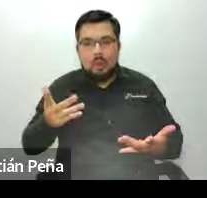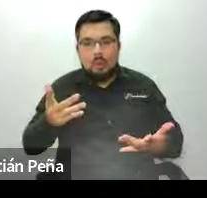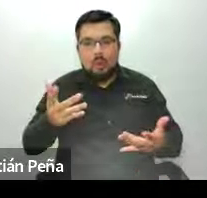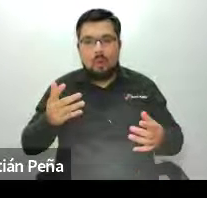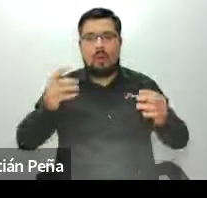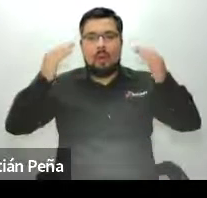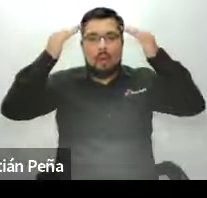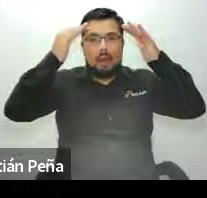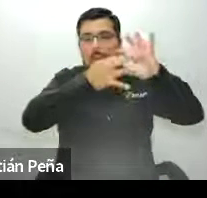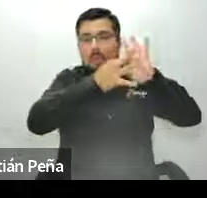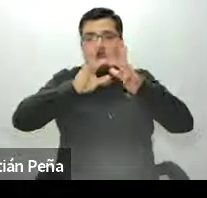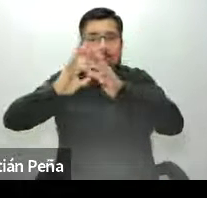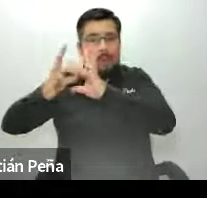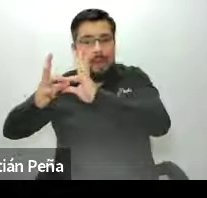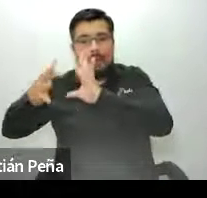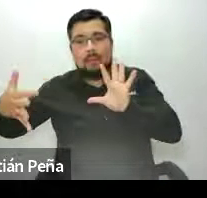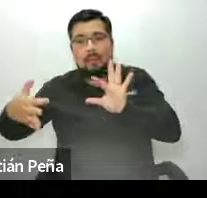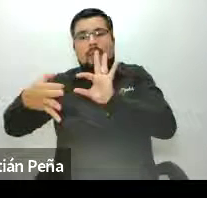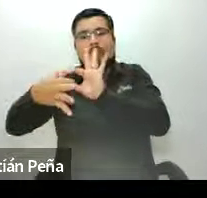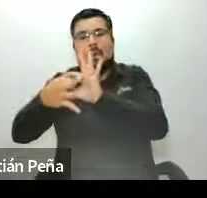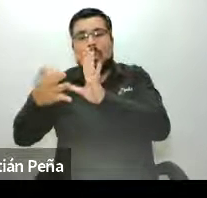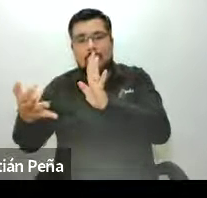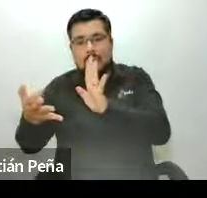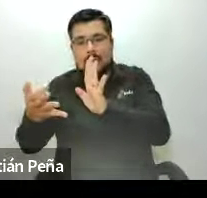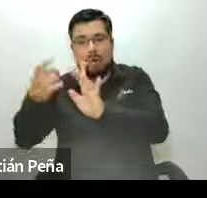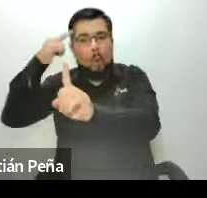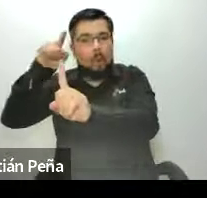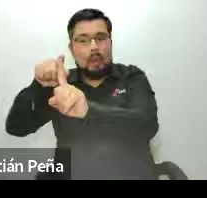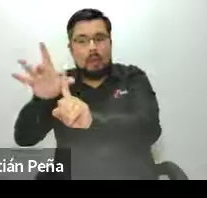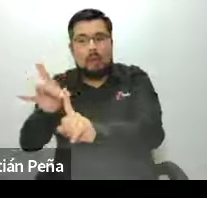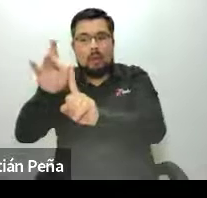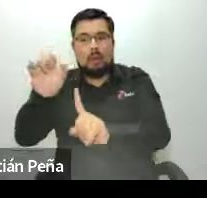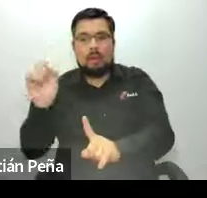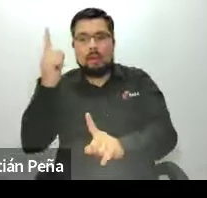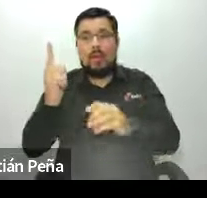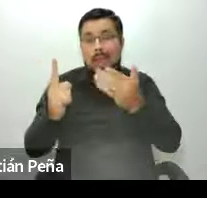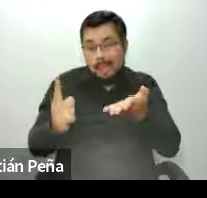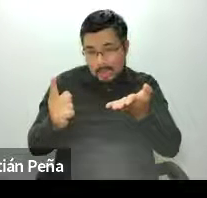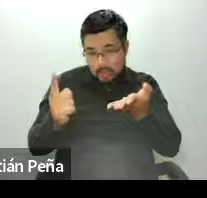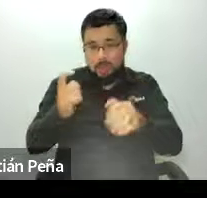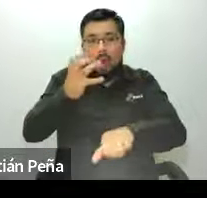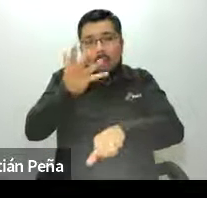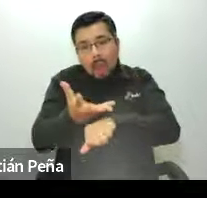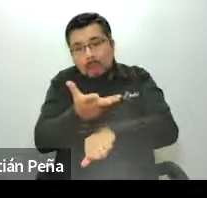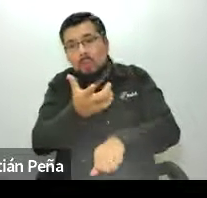que han sido priorizados, ¿no? Entonces, bueno, eso está también en los anexos, para que ustedes sepan y quieran explorarlo.